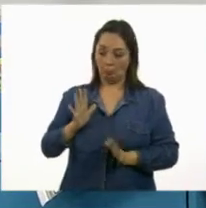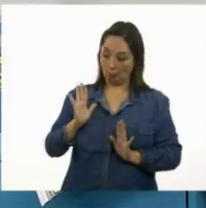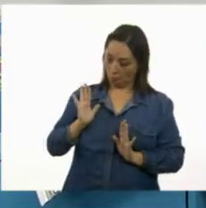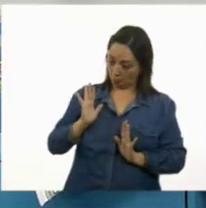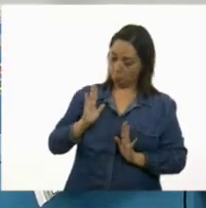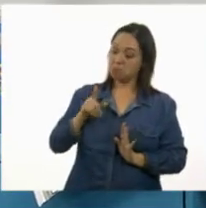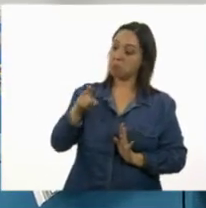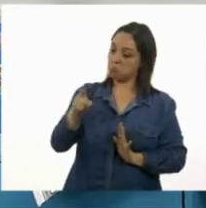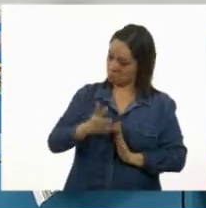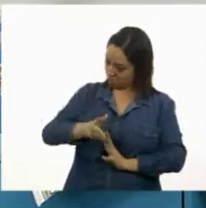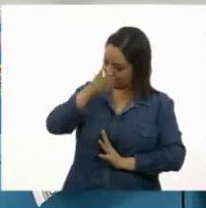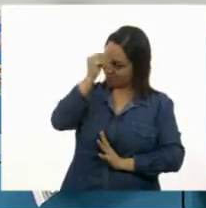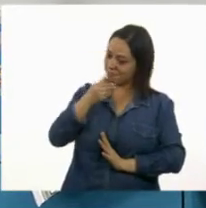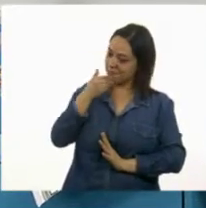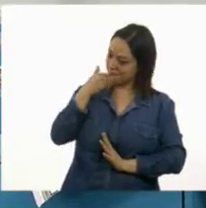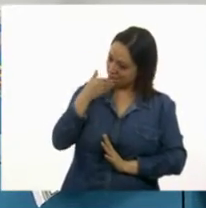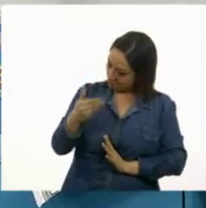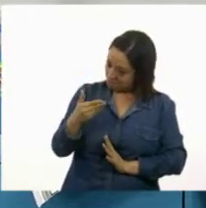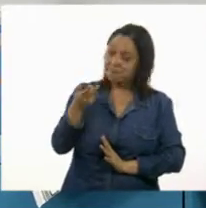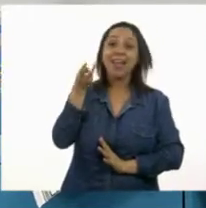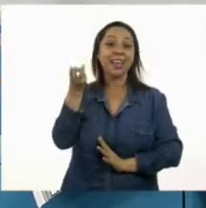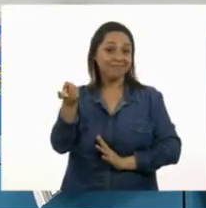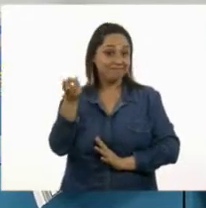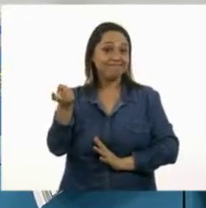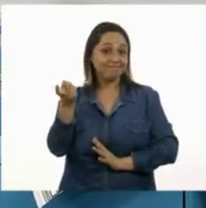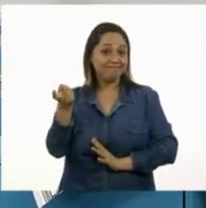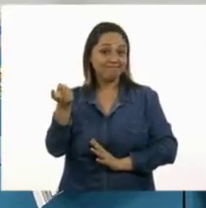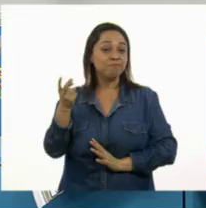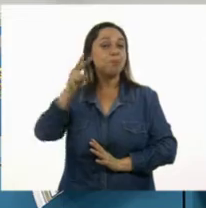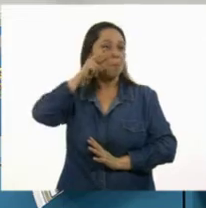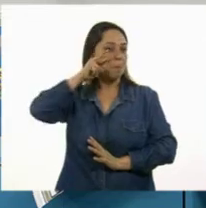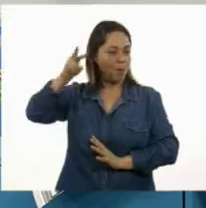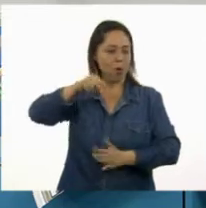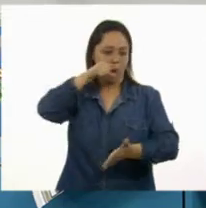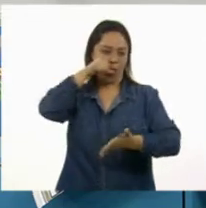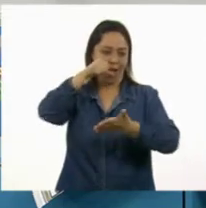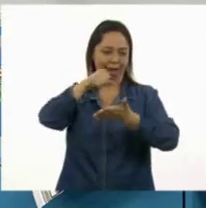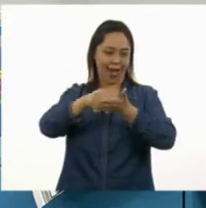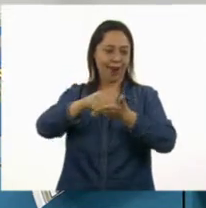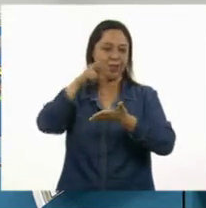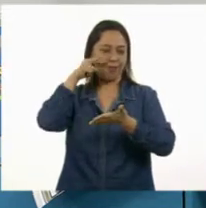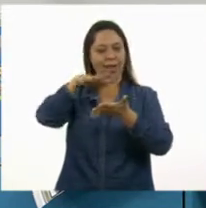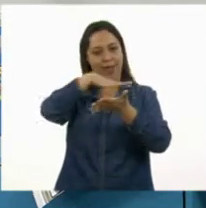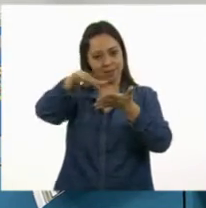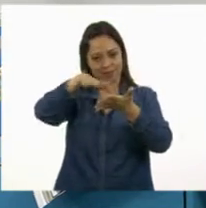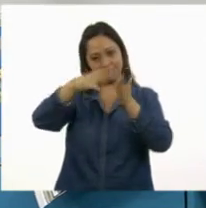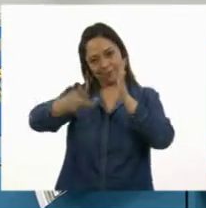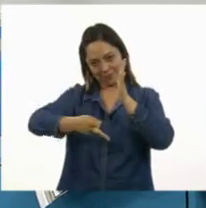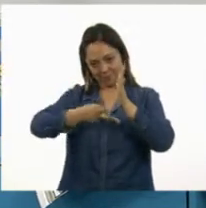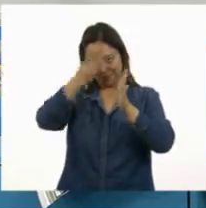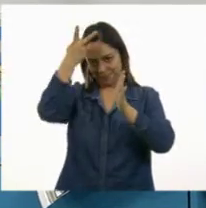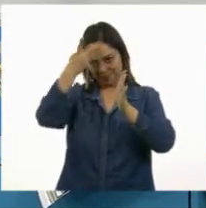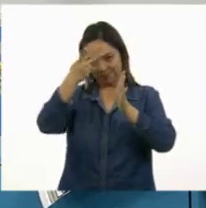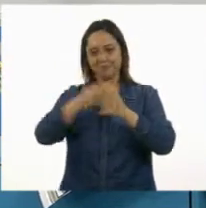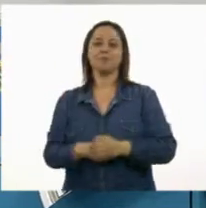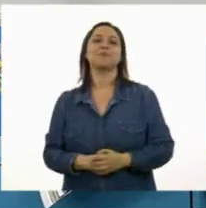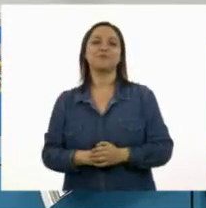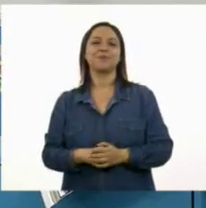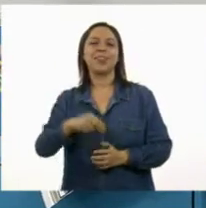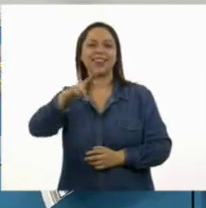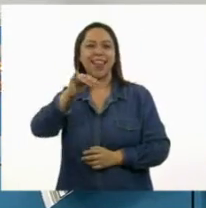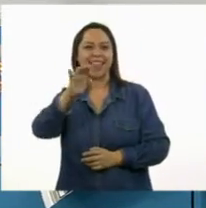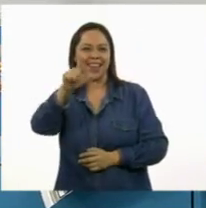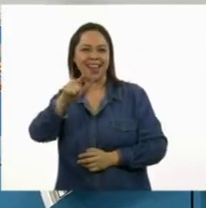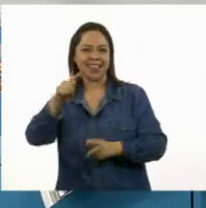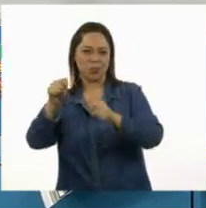aplicas muy bien lo aprendido. Así es. Vamos a leer nuevamente esta carta, como les había dicho. Acuérdense que es la carta de la tía de Nayeli